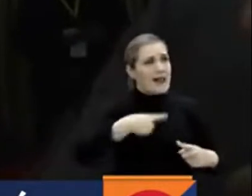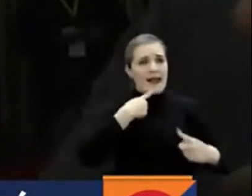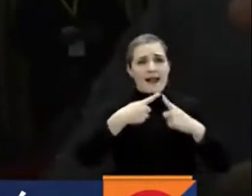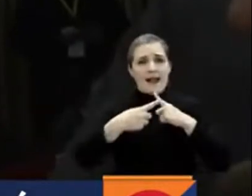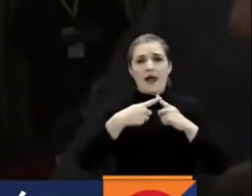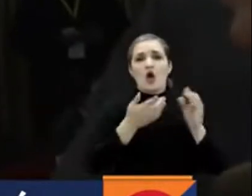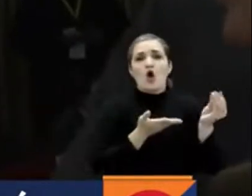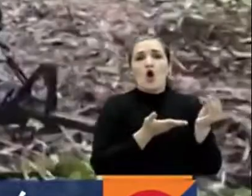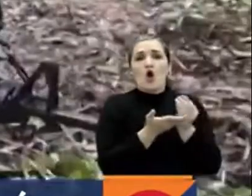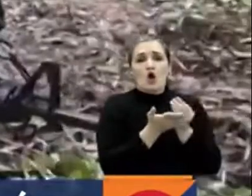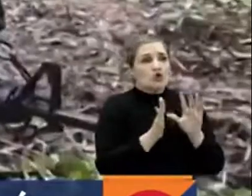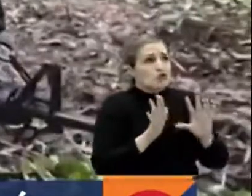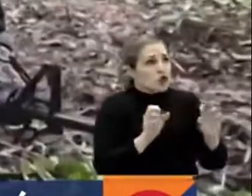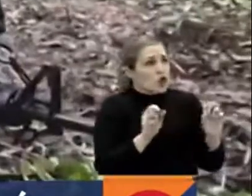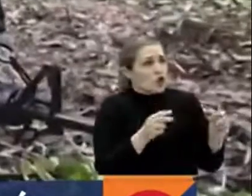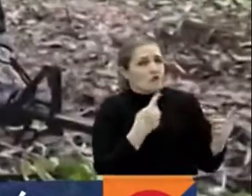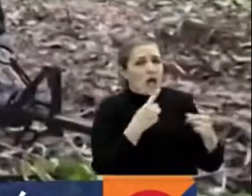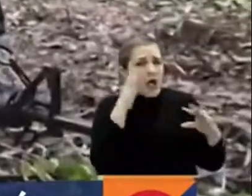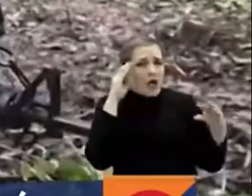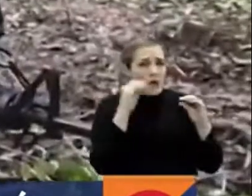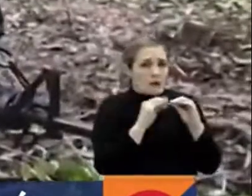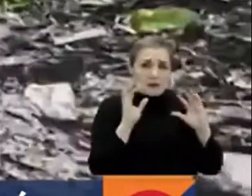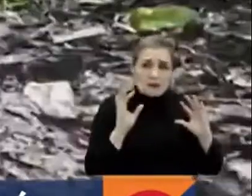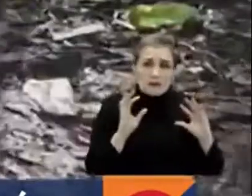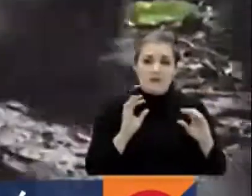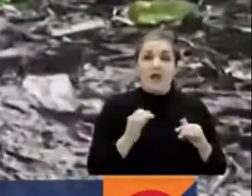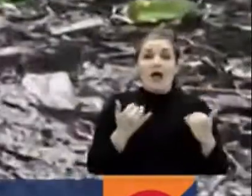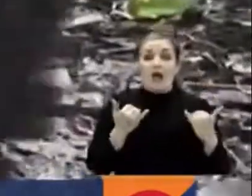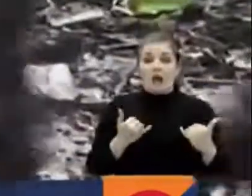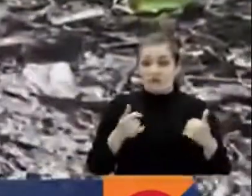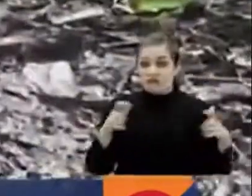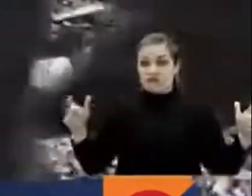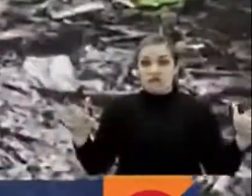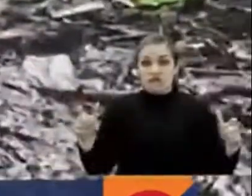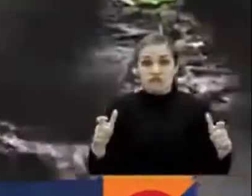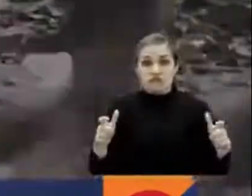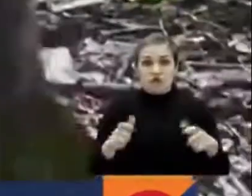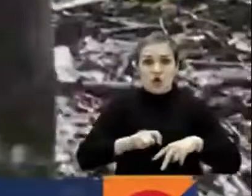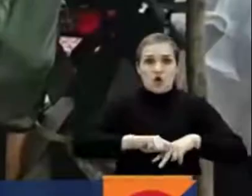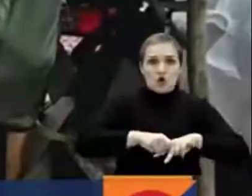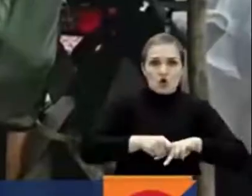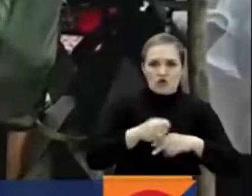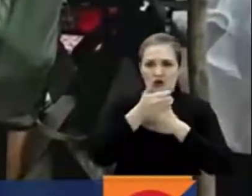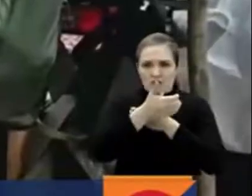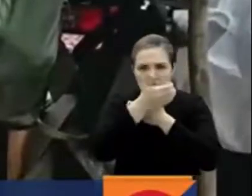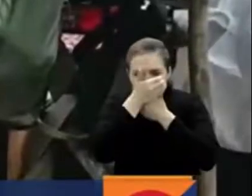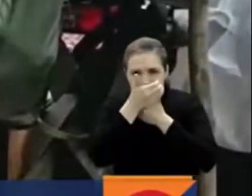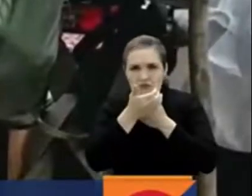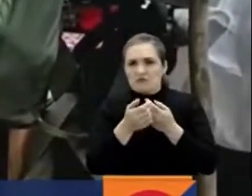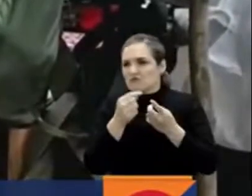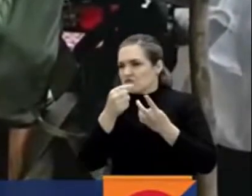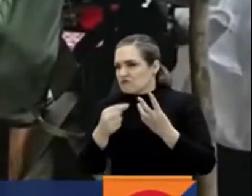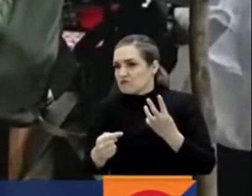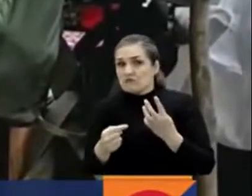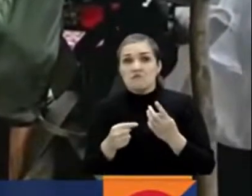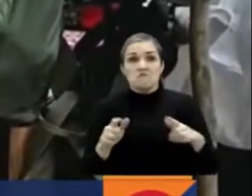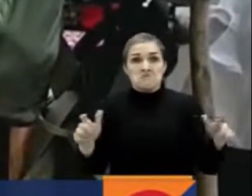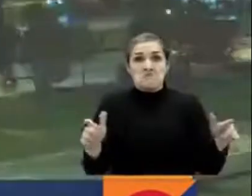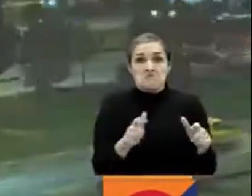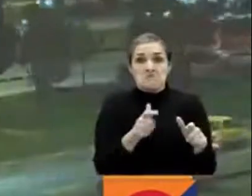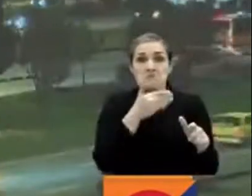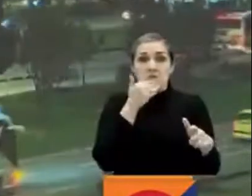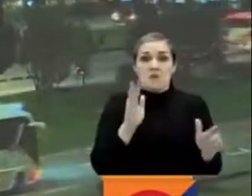las condiciones para negociar. Según el gobierno, existe una reducción de asesinatos, torturas y desapariciones forzadas por parte de los grupos armados